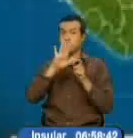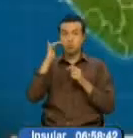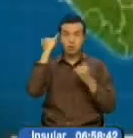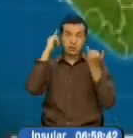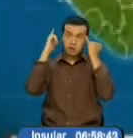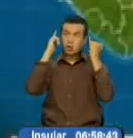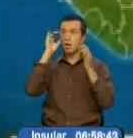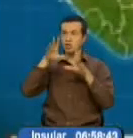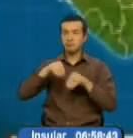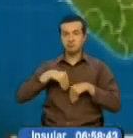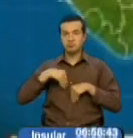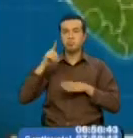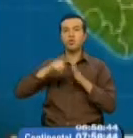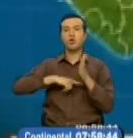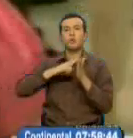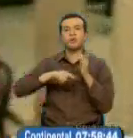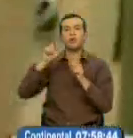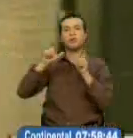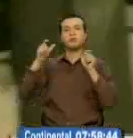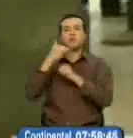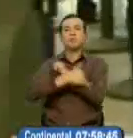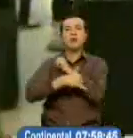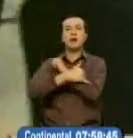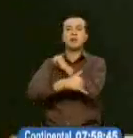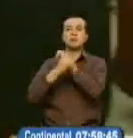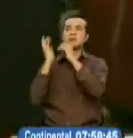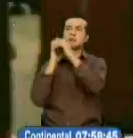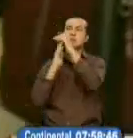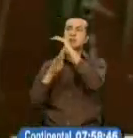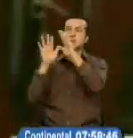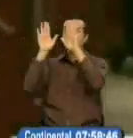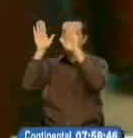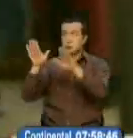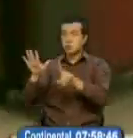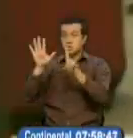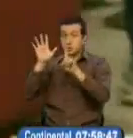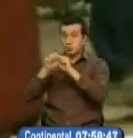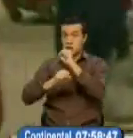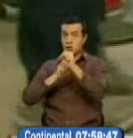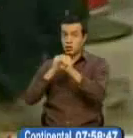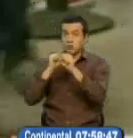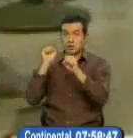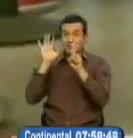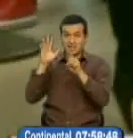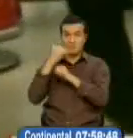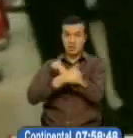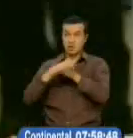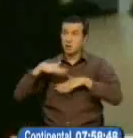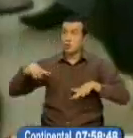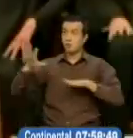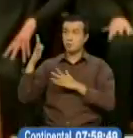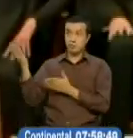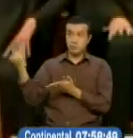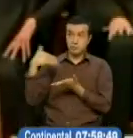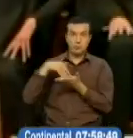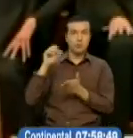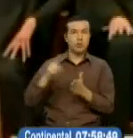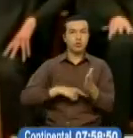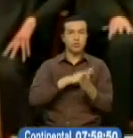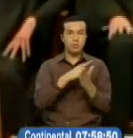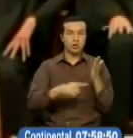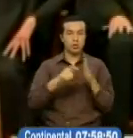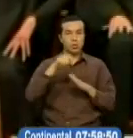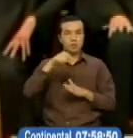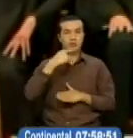iniciativa, destinada a prohibir el ingreso de refugiados y ciudadanos de 6 países de mayoría musulmana. La decisión de los jueces implica